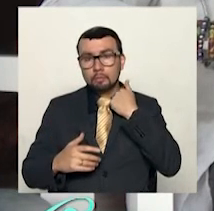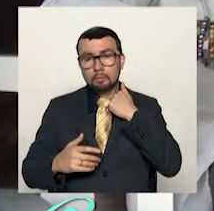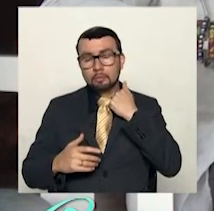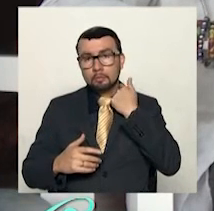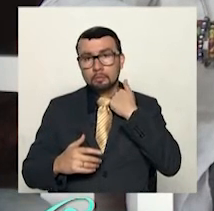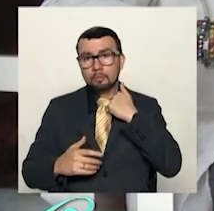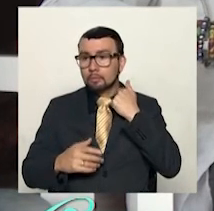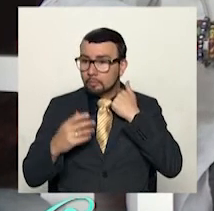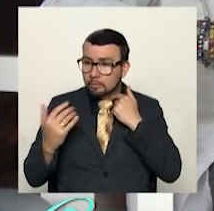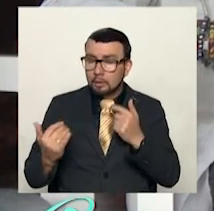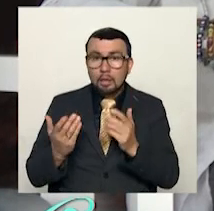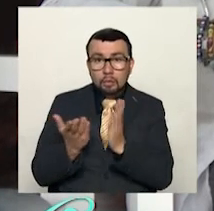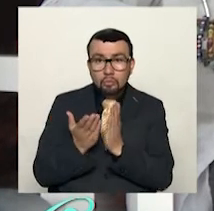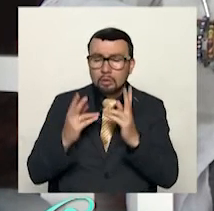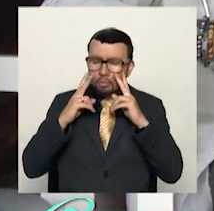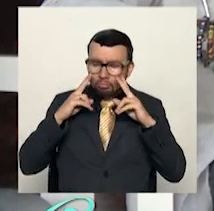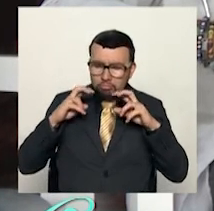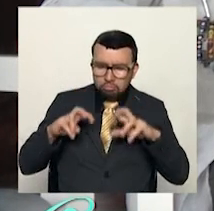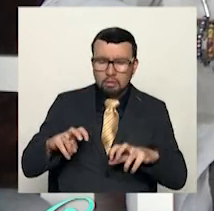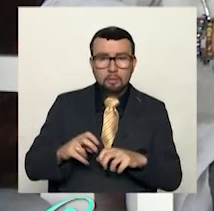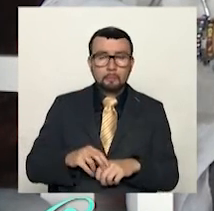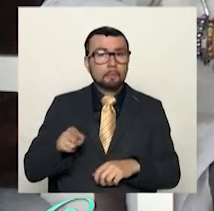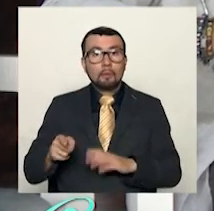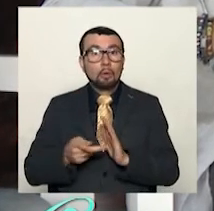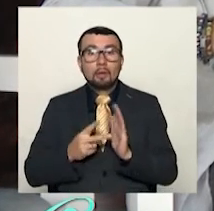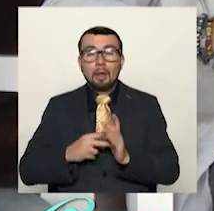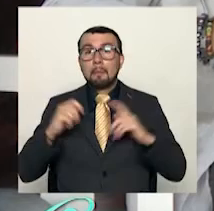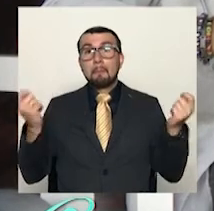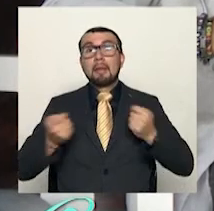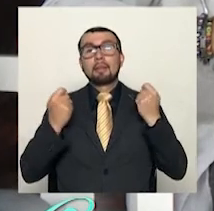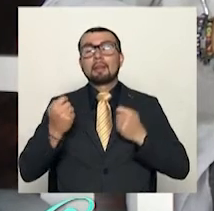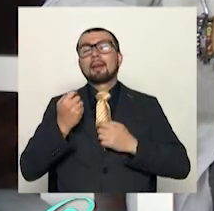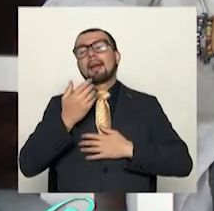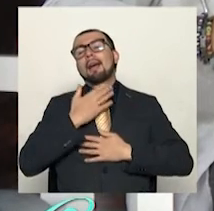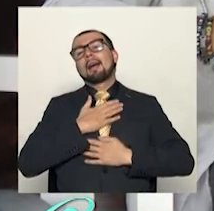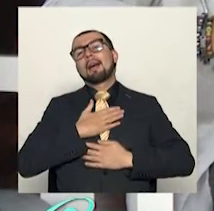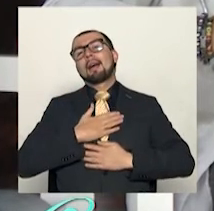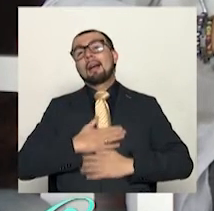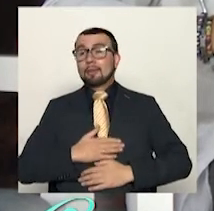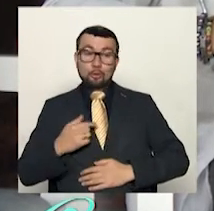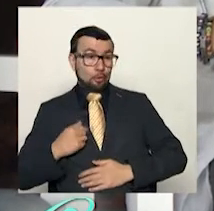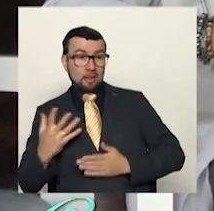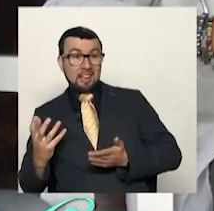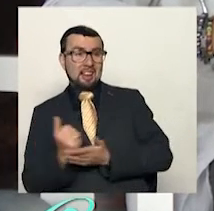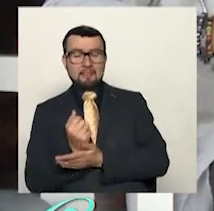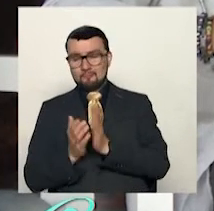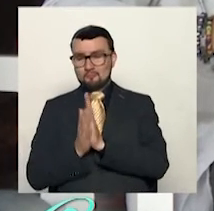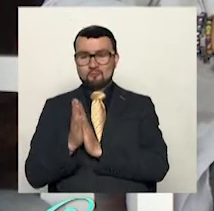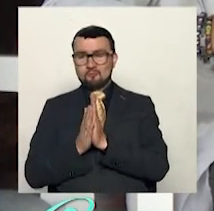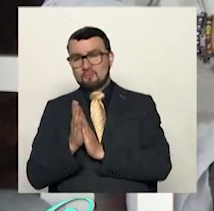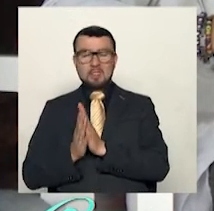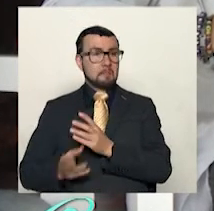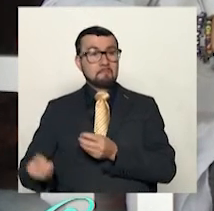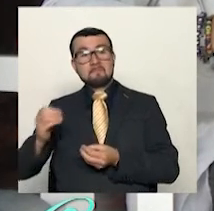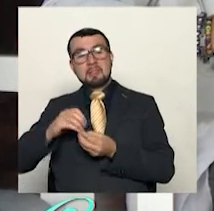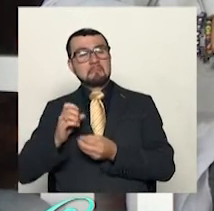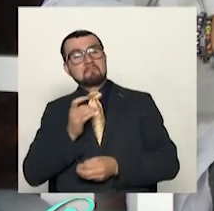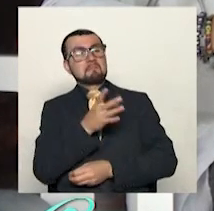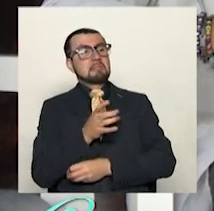estudiada. No es vender un calmante porque entonces me gané un pesito más porque vendí más del uno o del